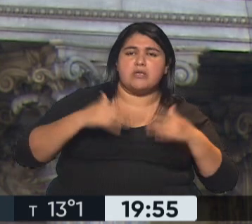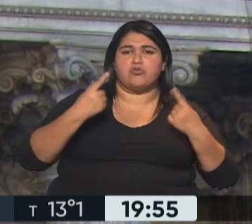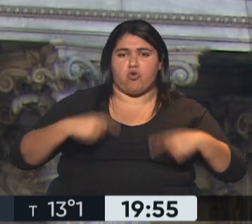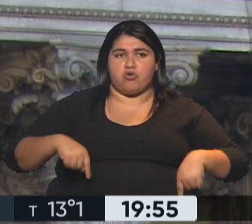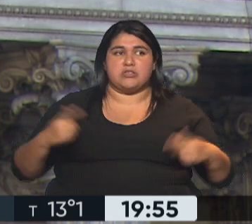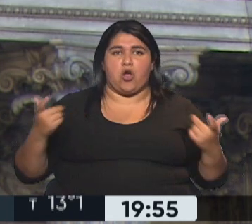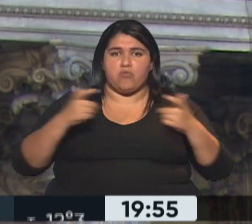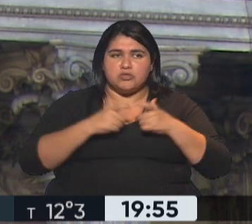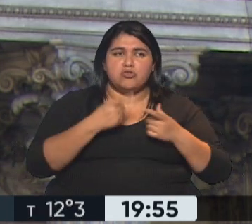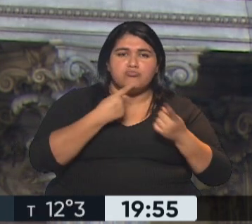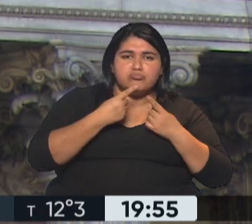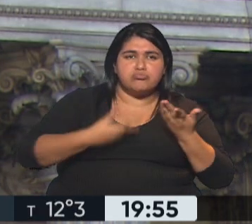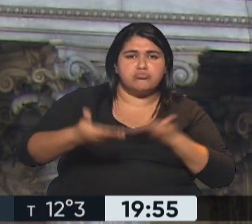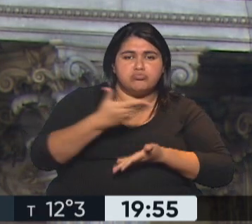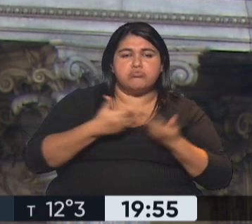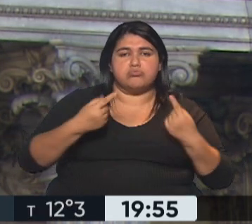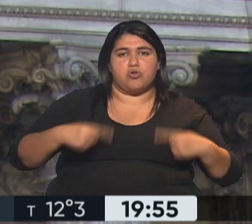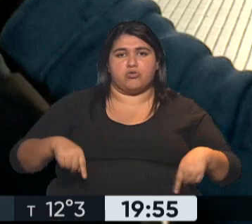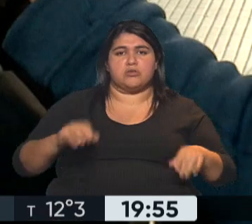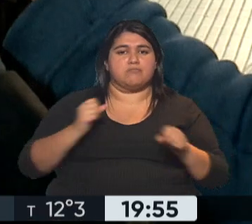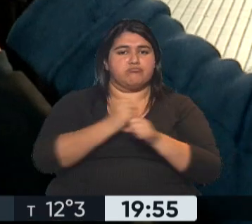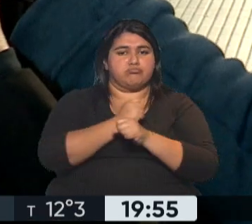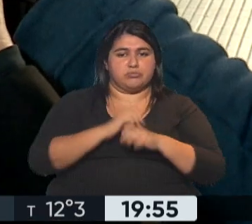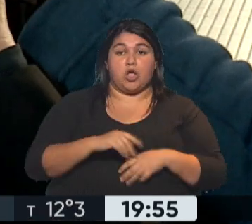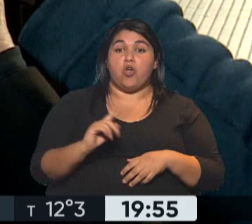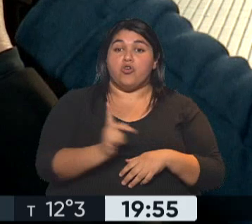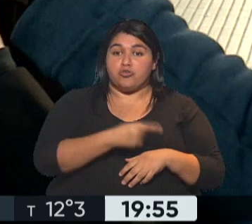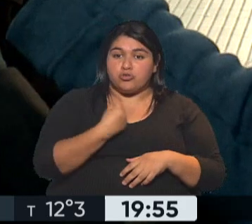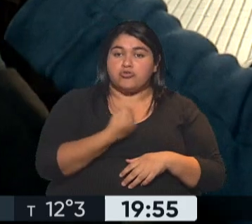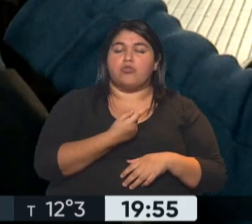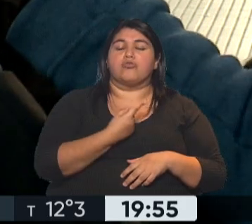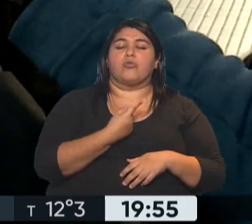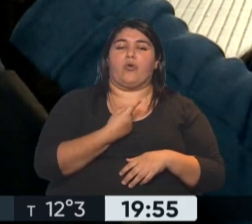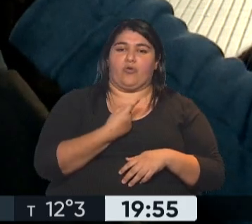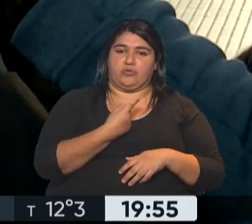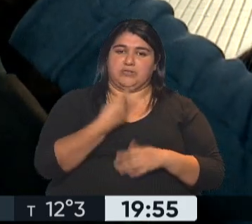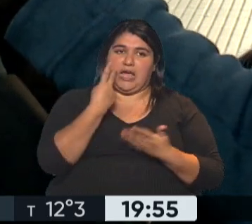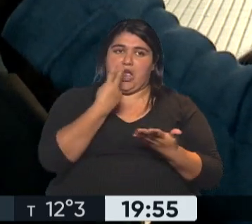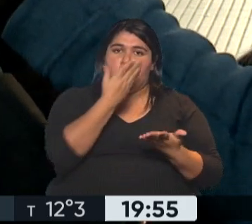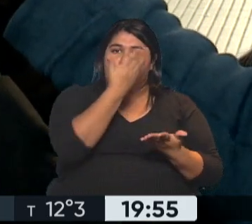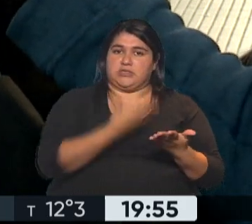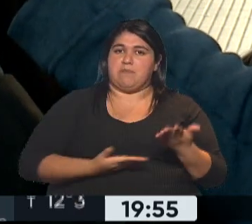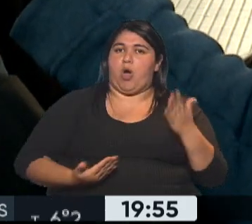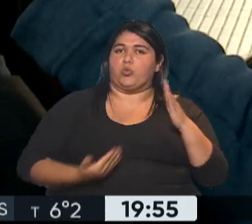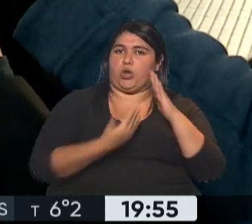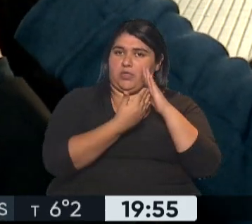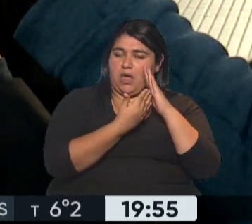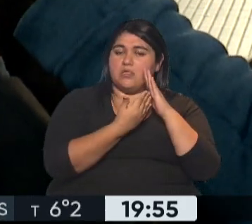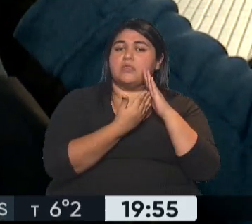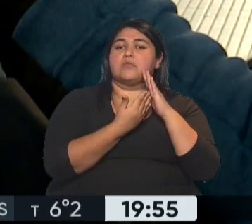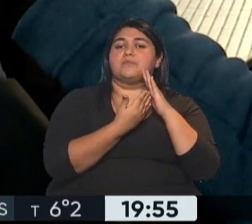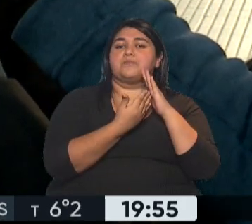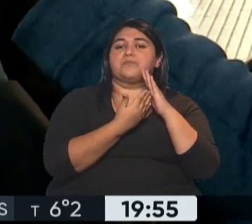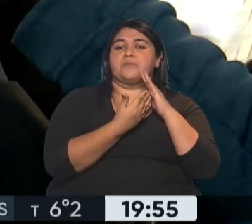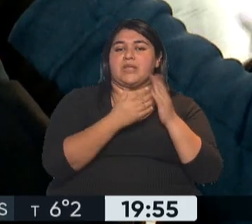esta comisión y esta presidencia. Nosotros reconocemos la autoridad y la actuación